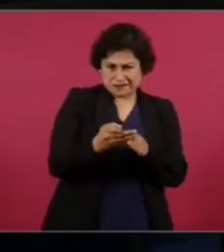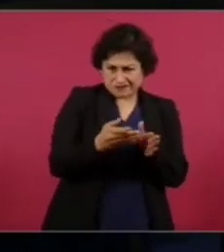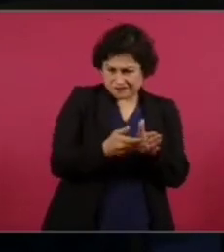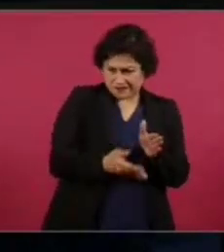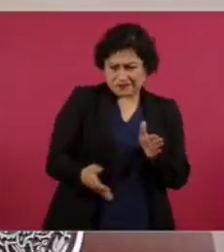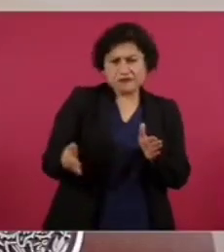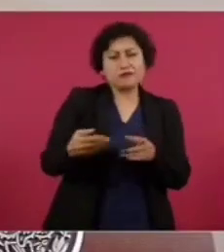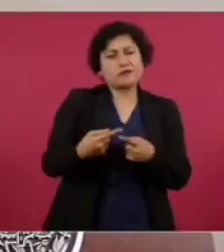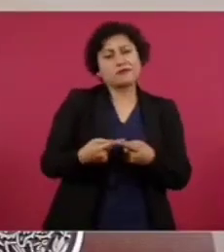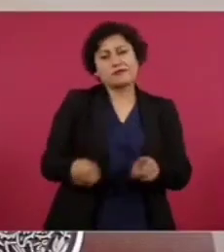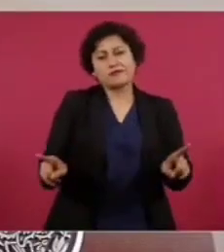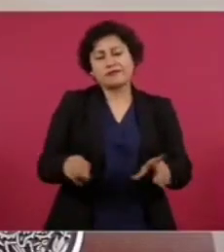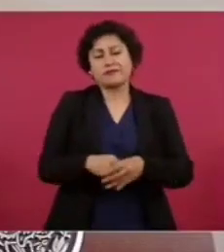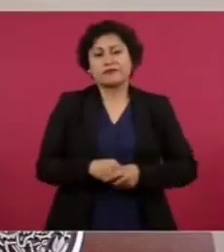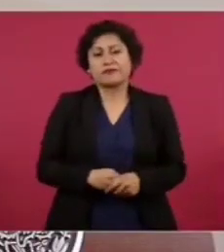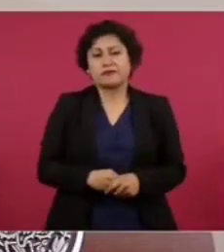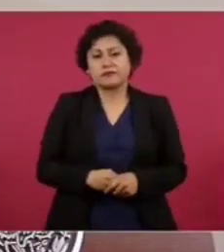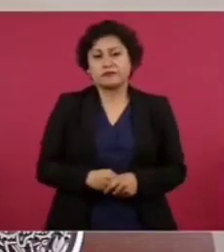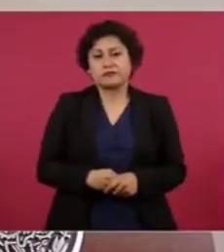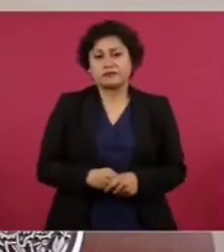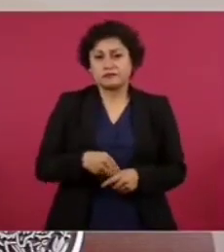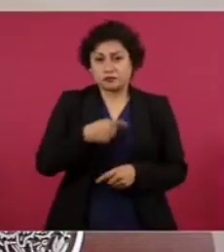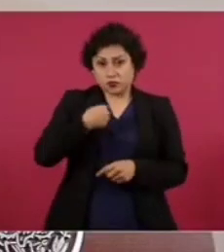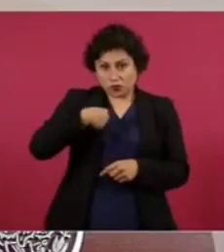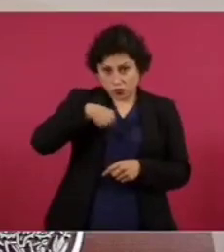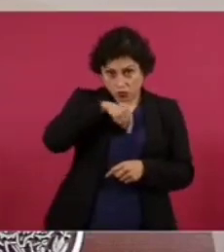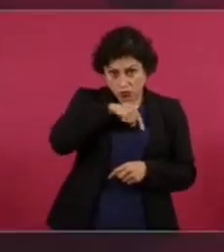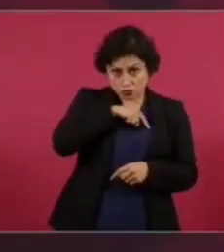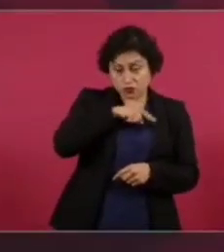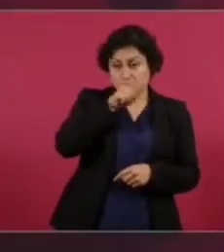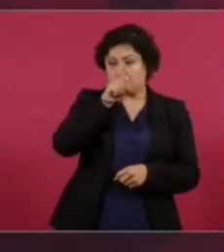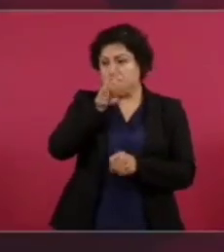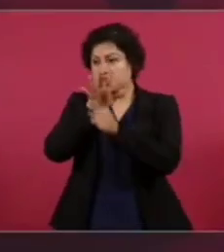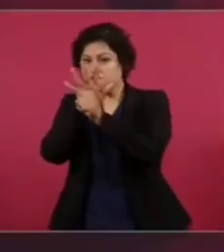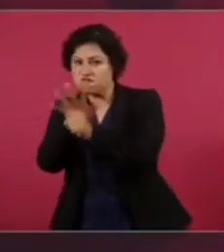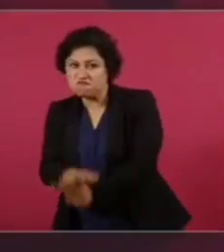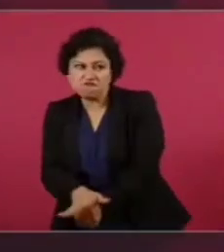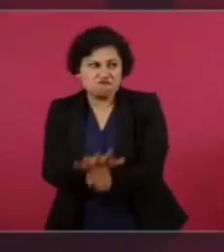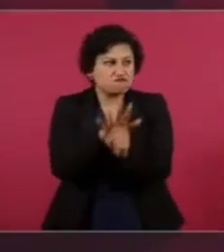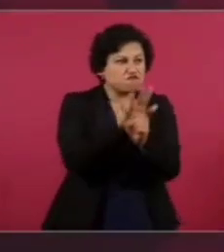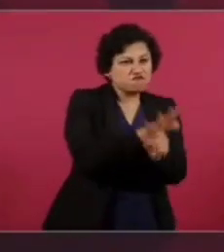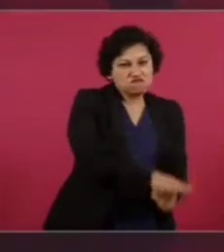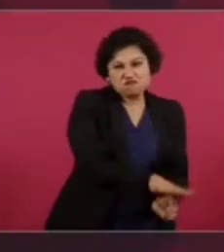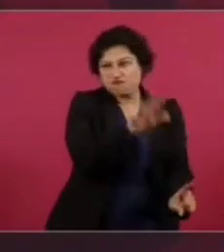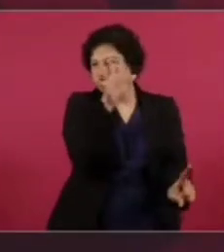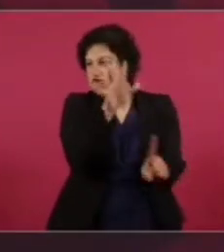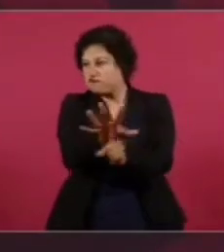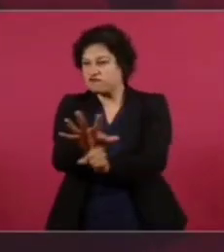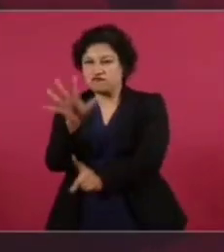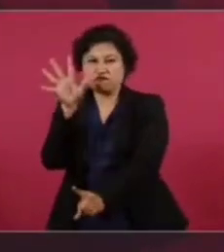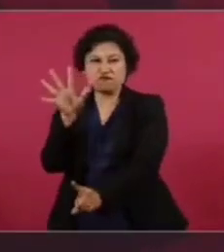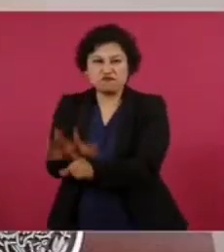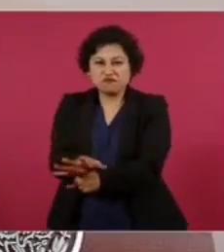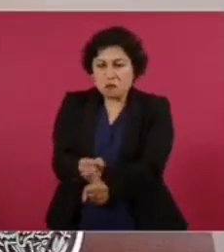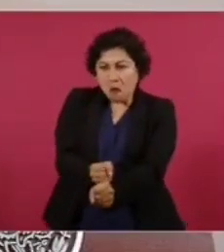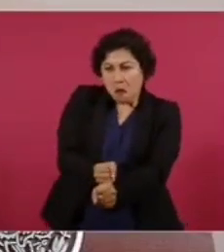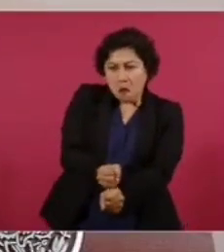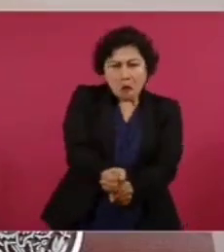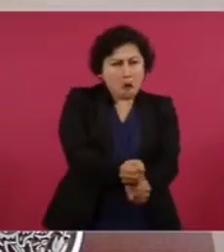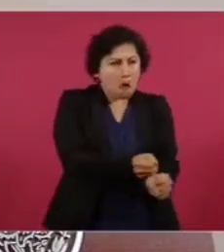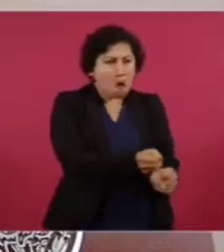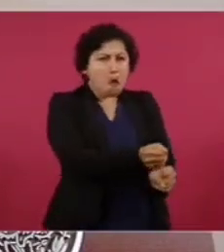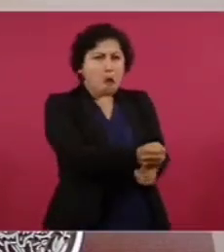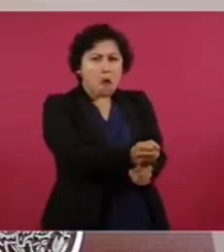Ya esto es distinto. Nosotros no reprimimos, no censuramos, no torturamos, no